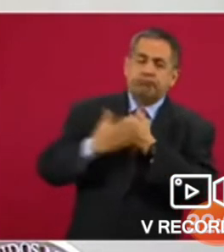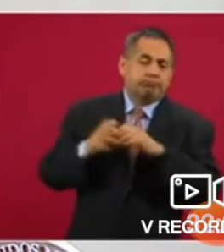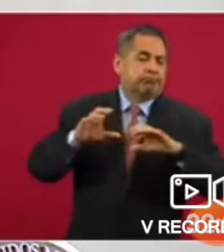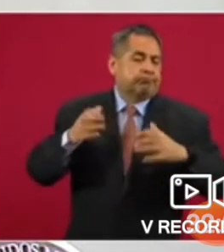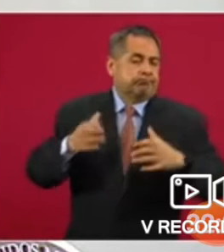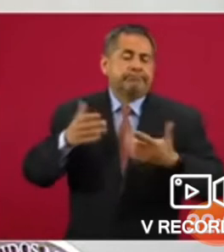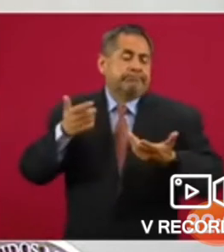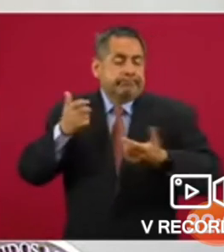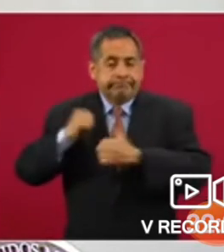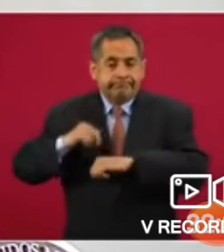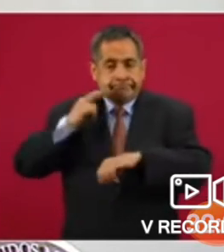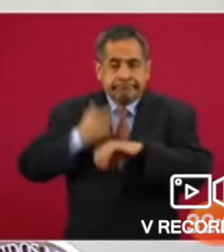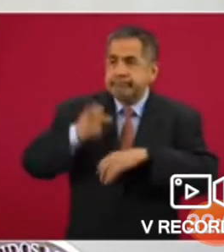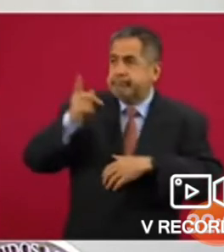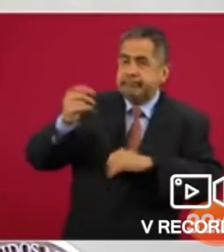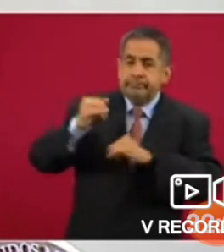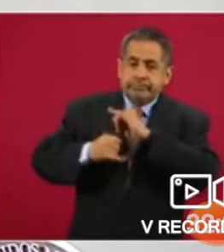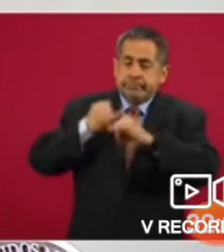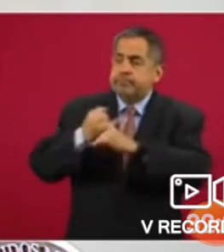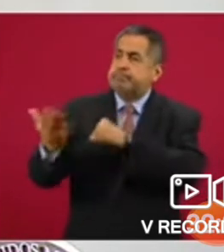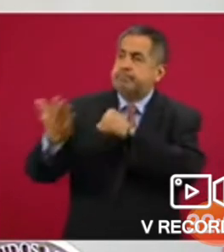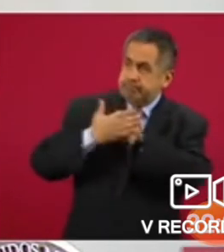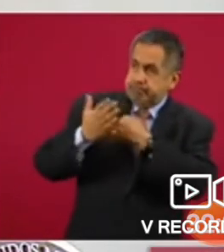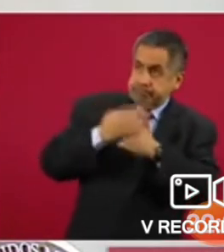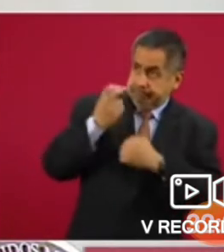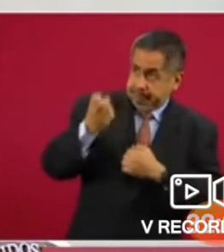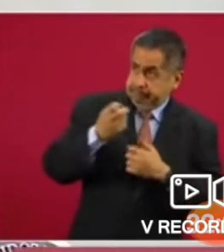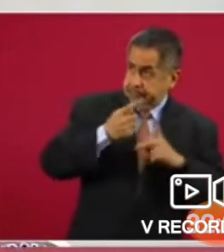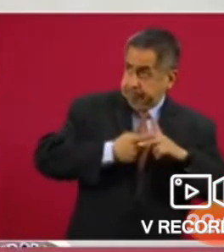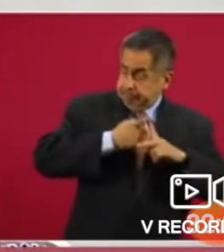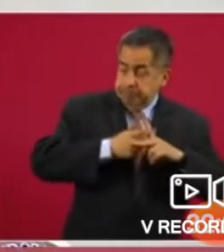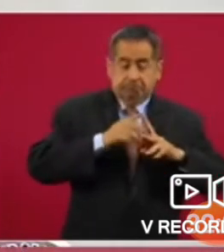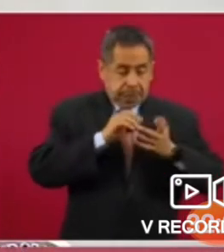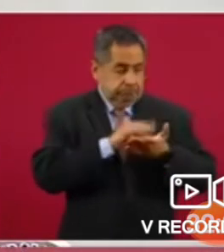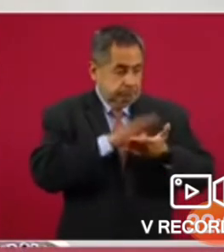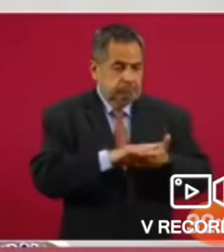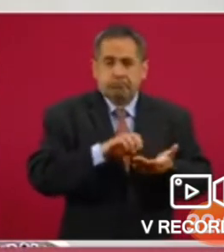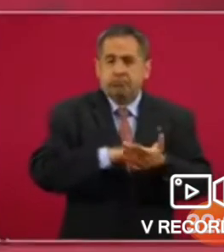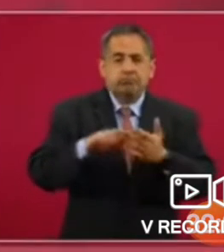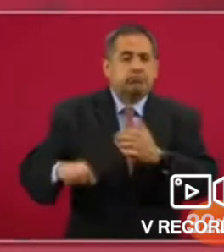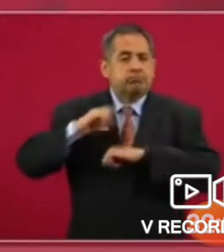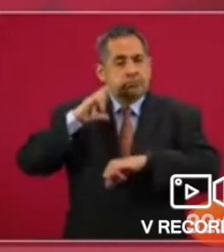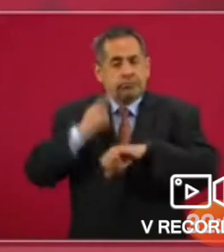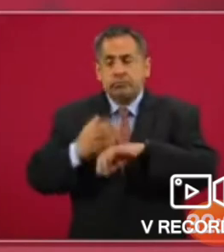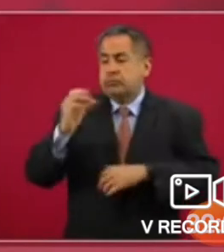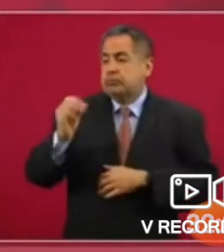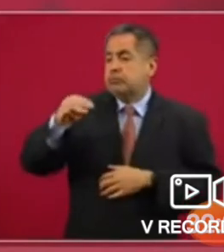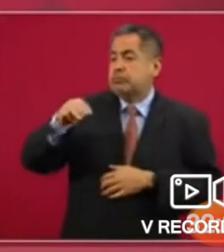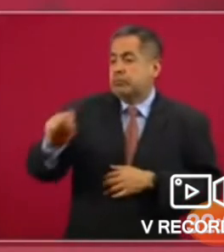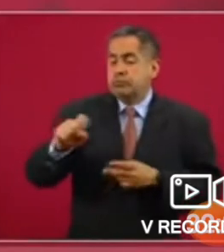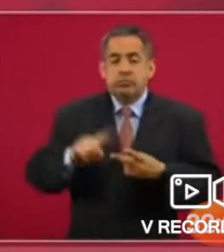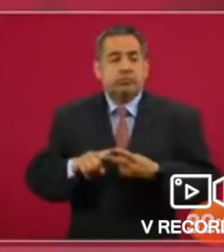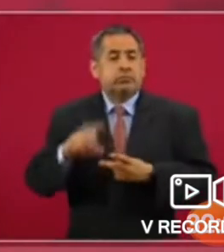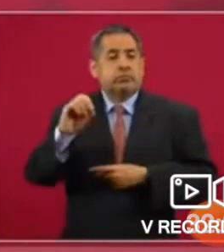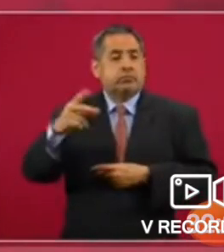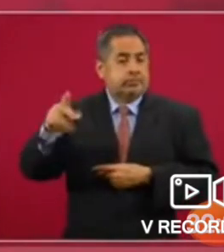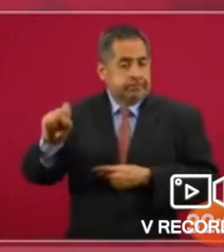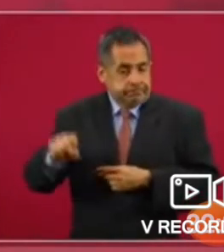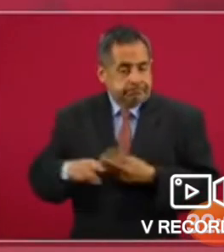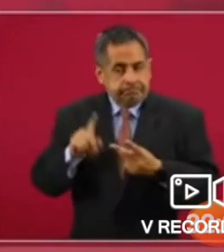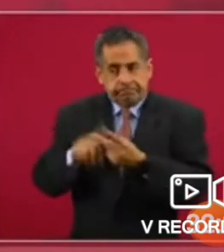generales de organismos técnicos especializados en salud, como la Organización Mundial de la Salud, como la Organización Panamericana de la